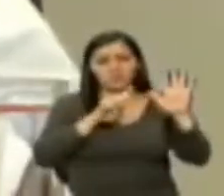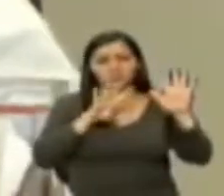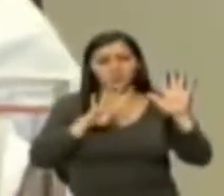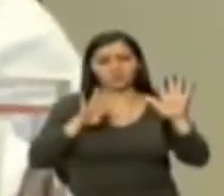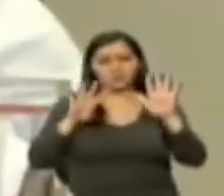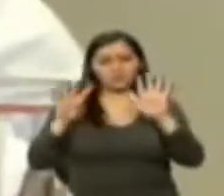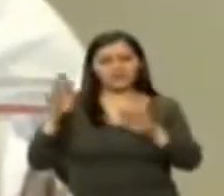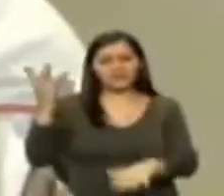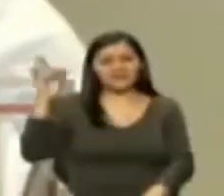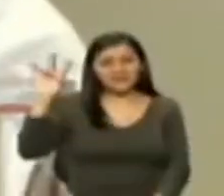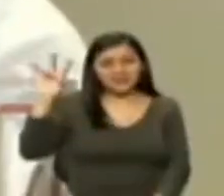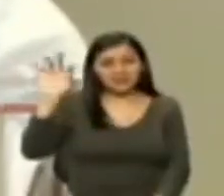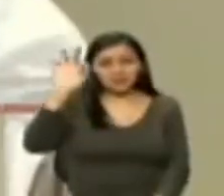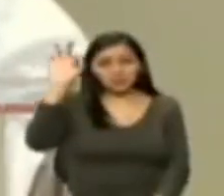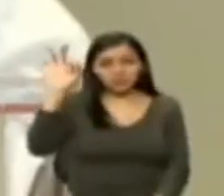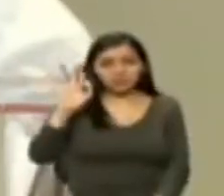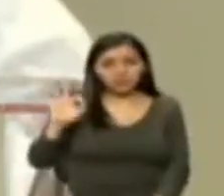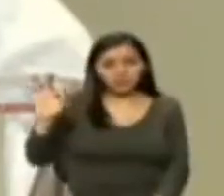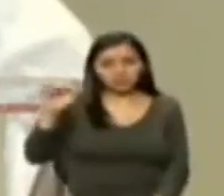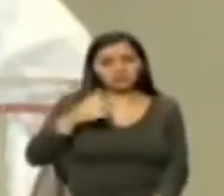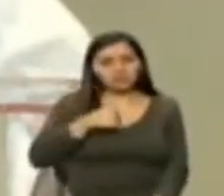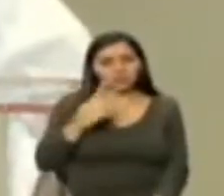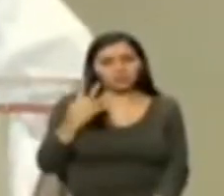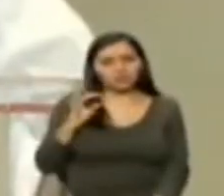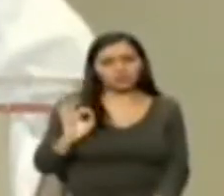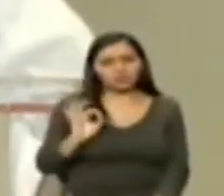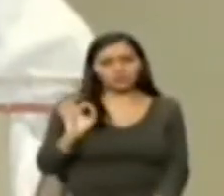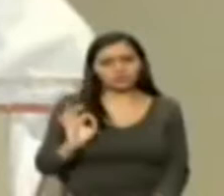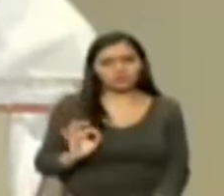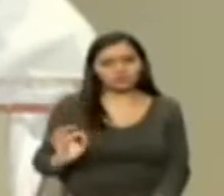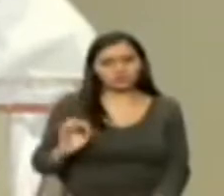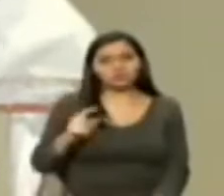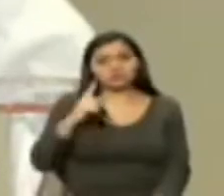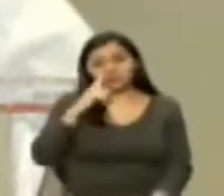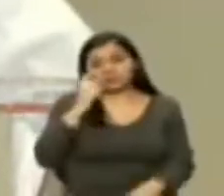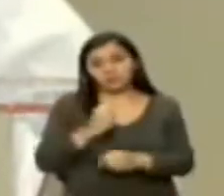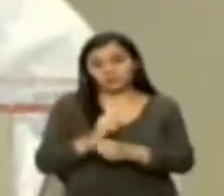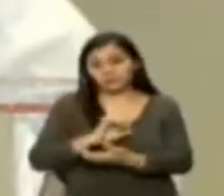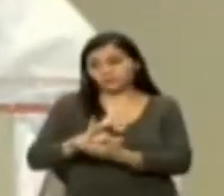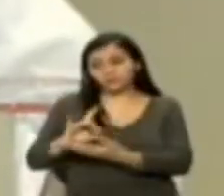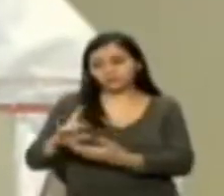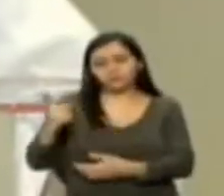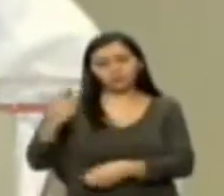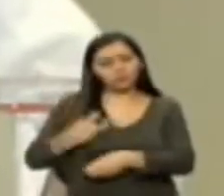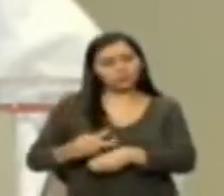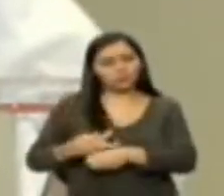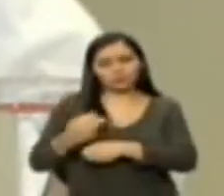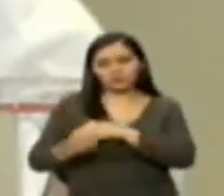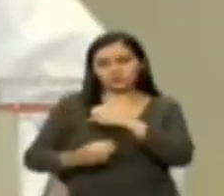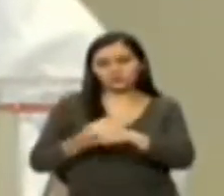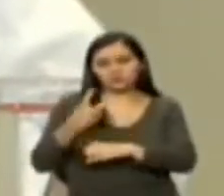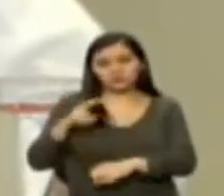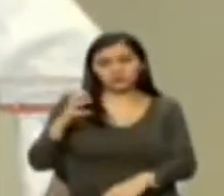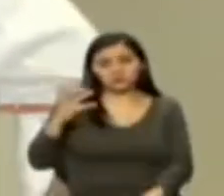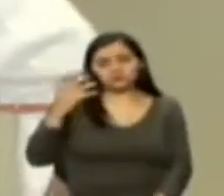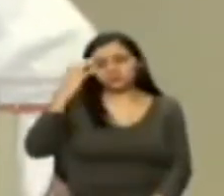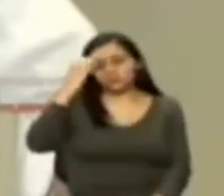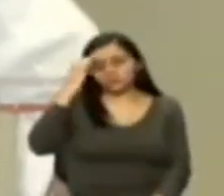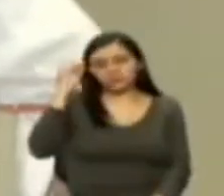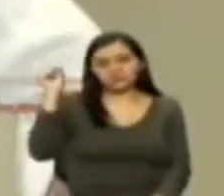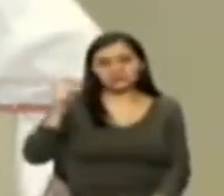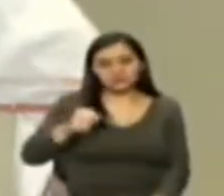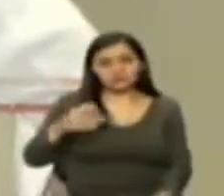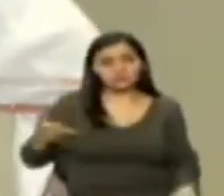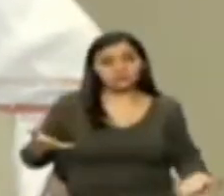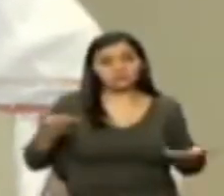Eso es crisis. Pero en todo caso, compañeros, si ha subido un poco el desempleo, era de esperarse por lo duro de este año. Estamos preocupados, estamos tomando